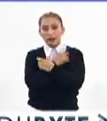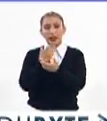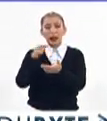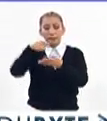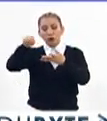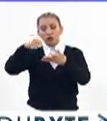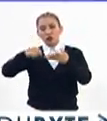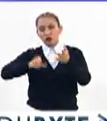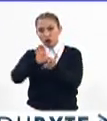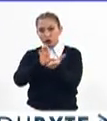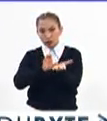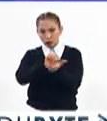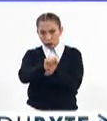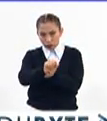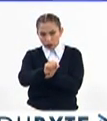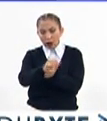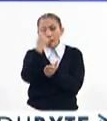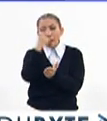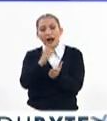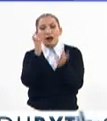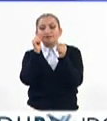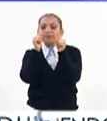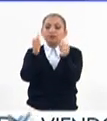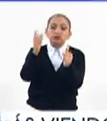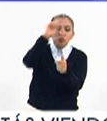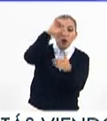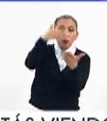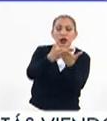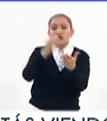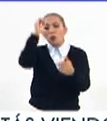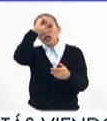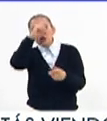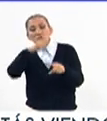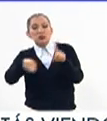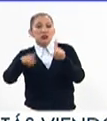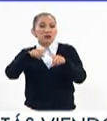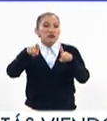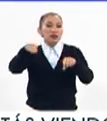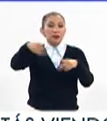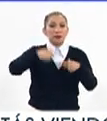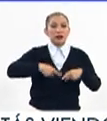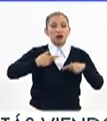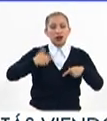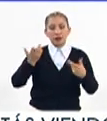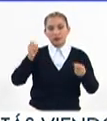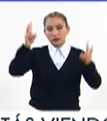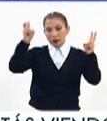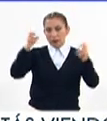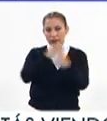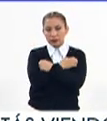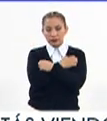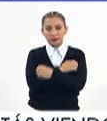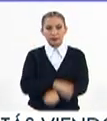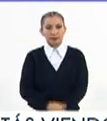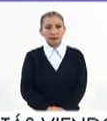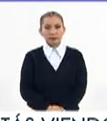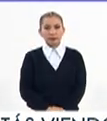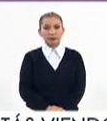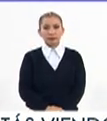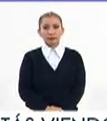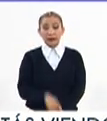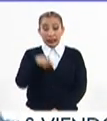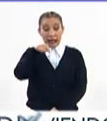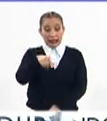y Puntos Constitucionales para escuchar las propuestas y puntos de vista de todos los actores involucrados en la educación.